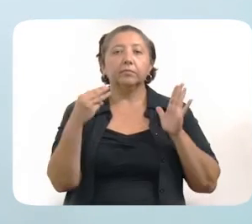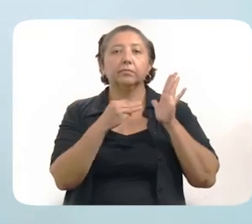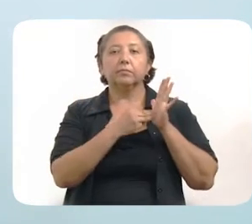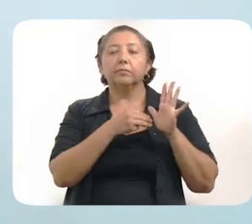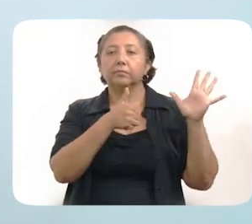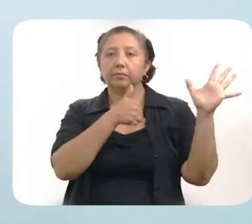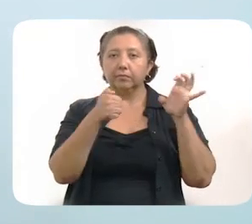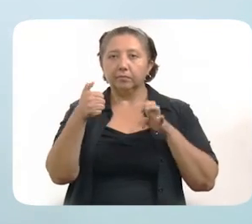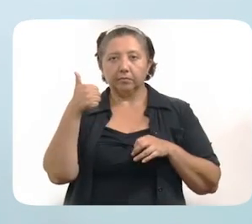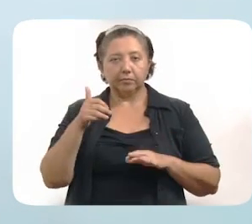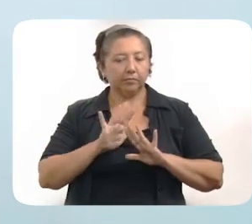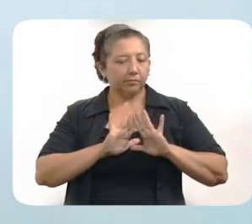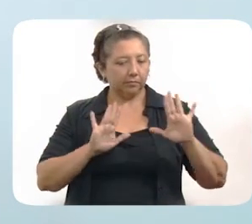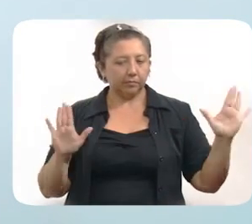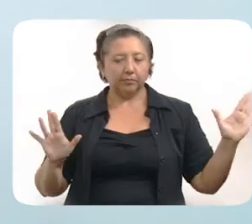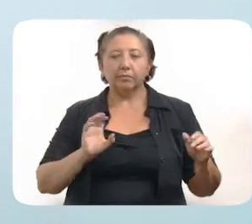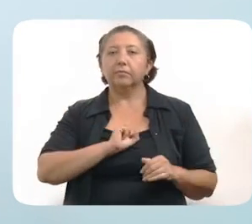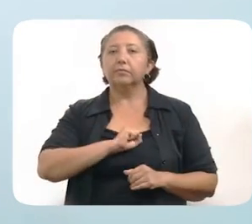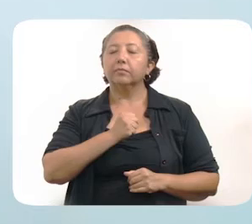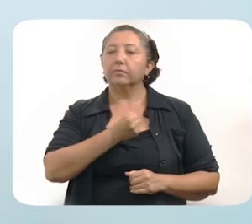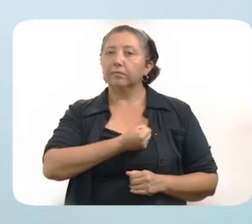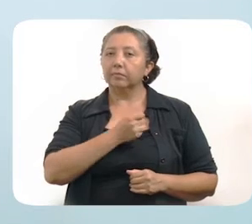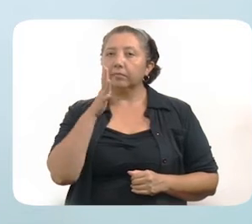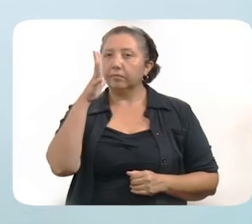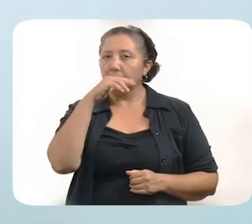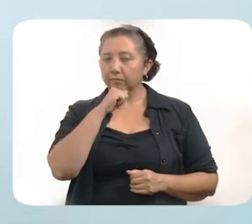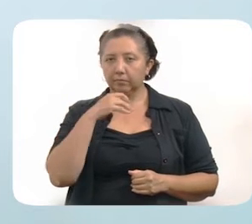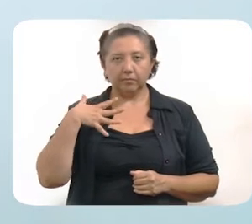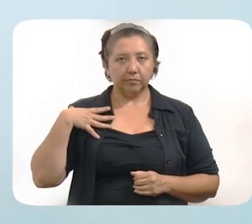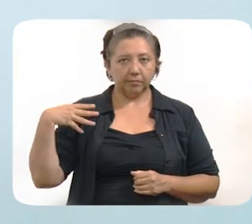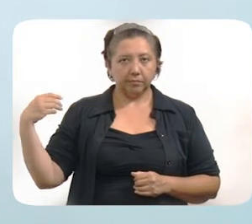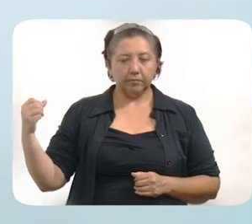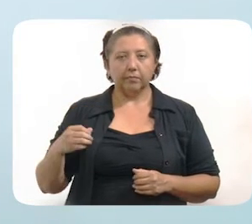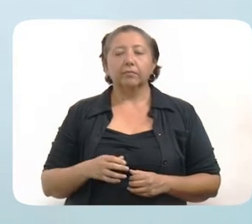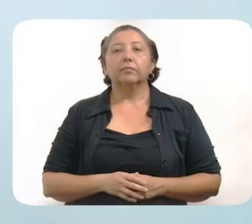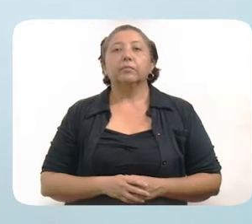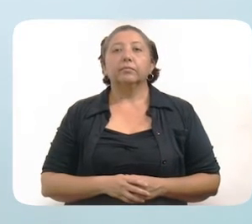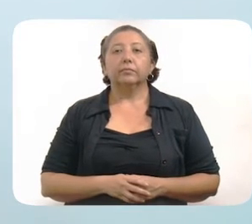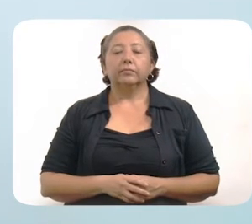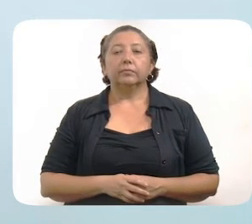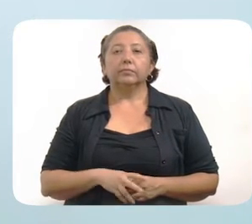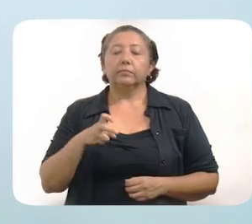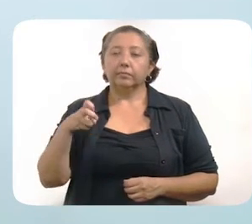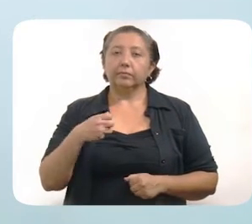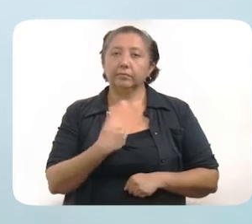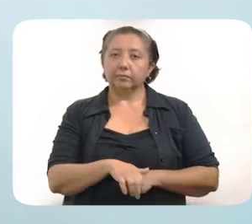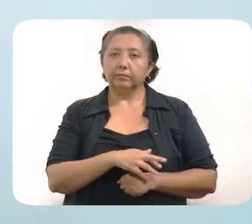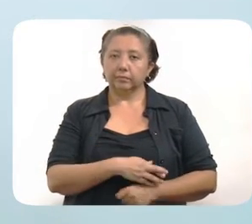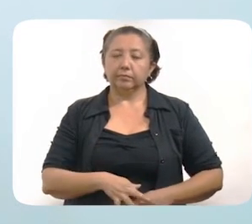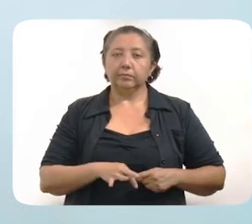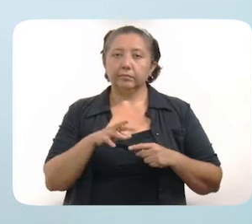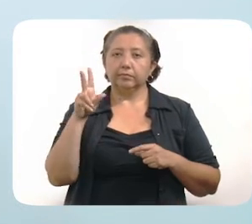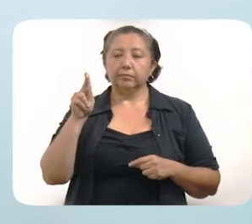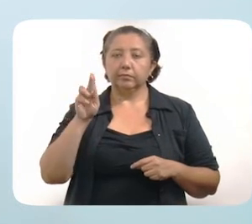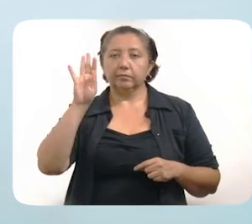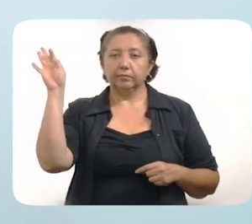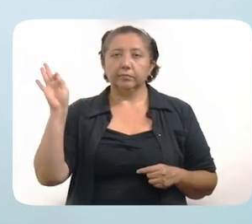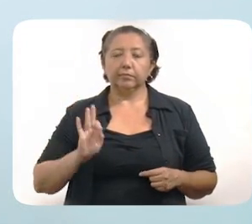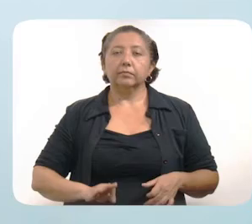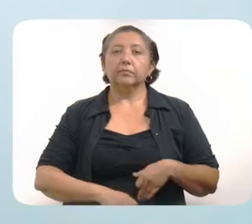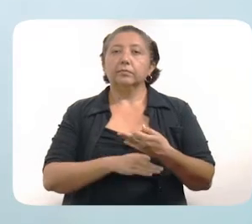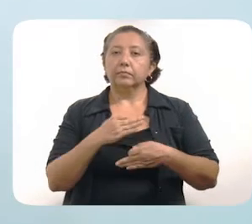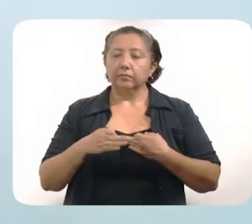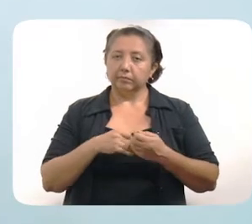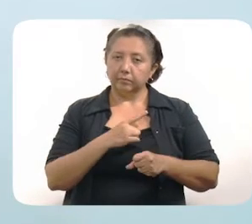606 pacientes ya se recuperaron no presentan síntomas ni pueden contagiar esta cifra representa el 80 por ciento del